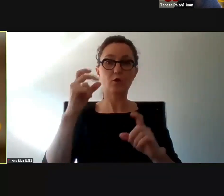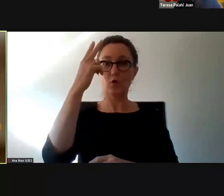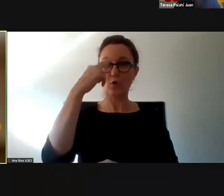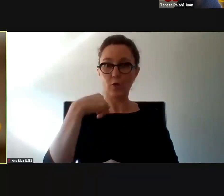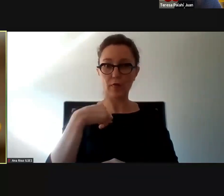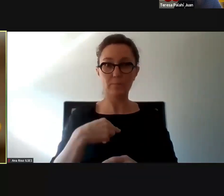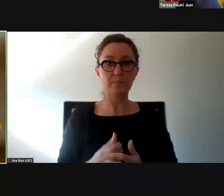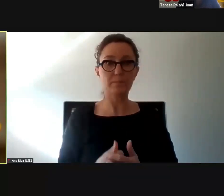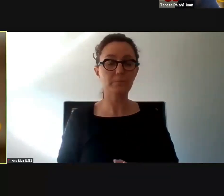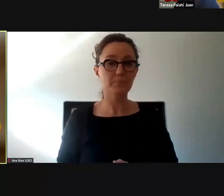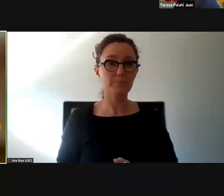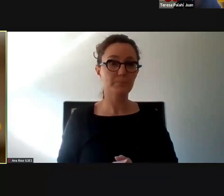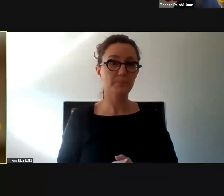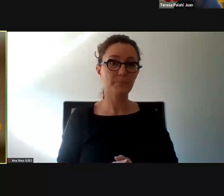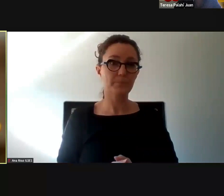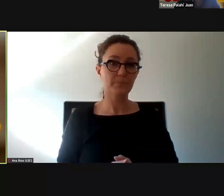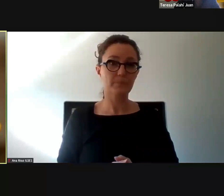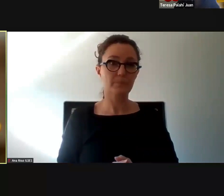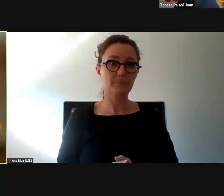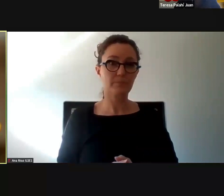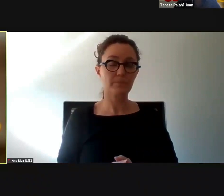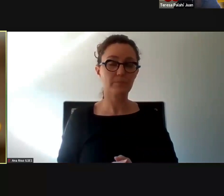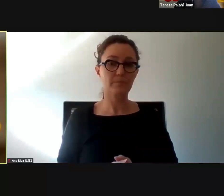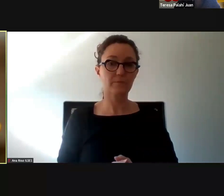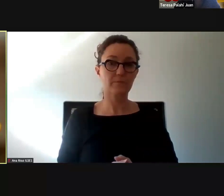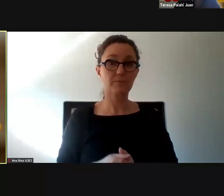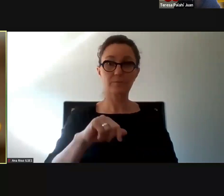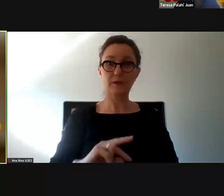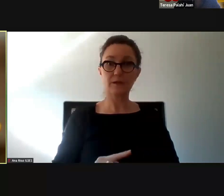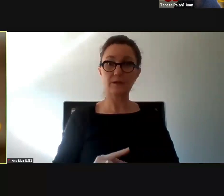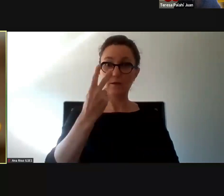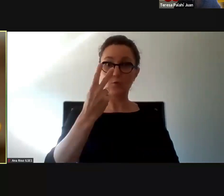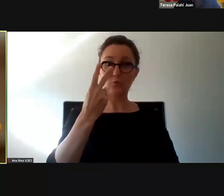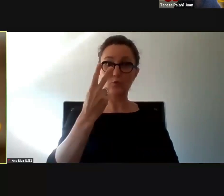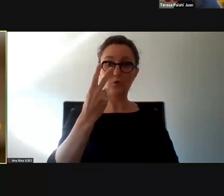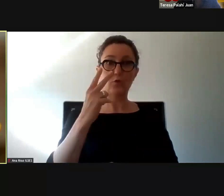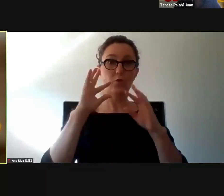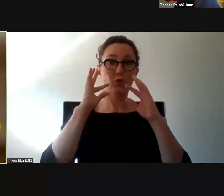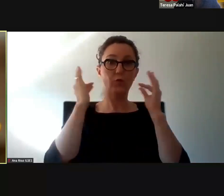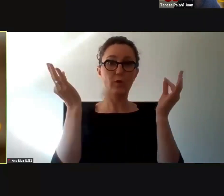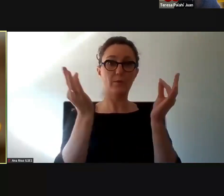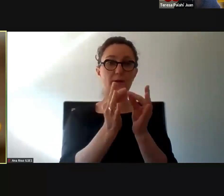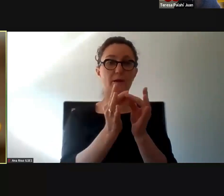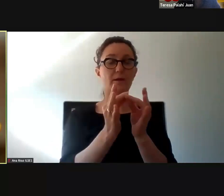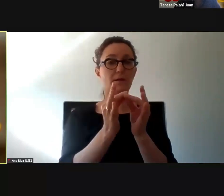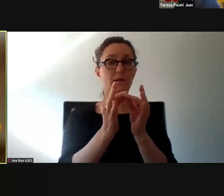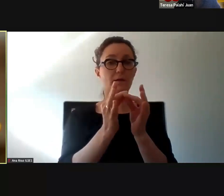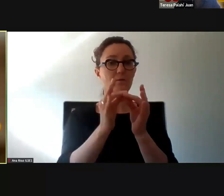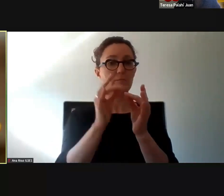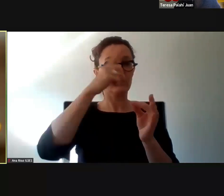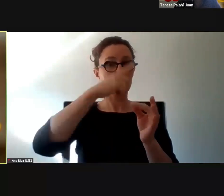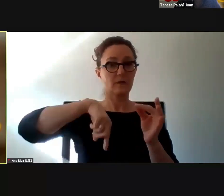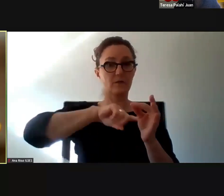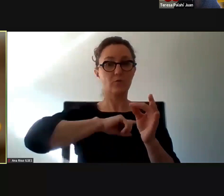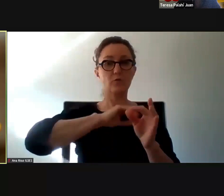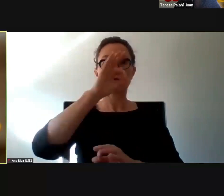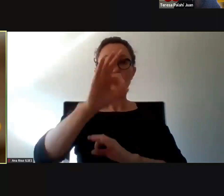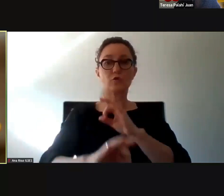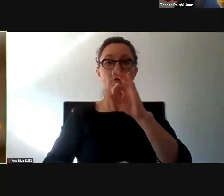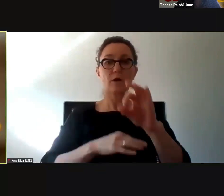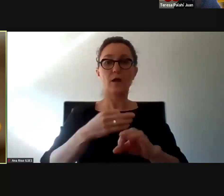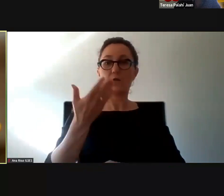ONCE. Es el segundo webinar que realizamos después del que tuvimos el pasado mes